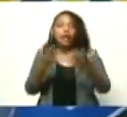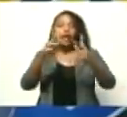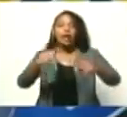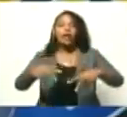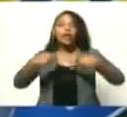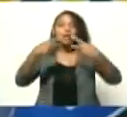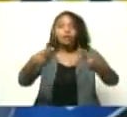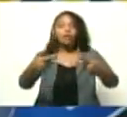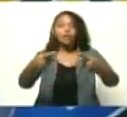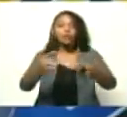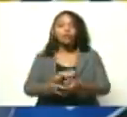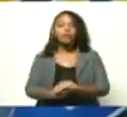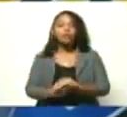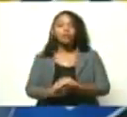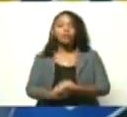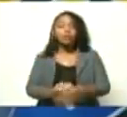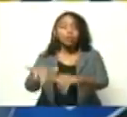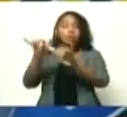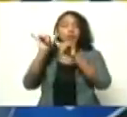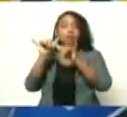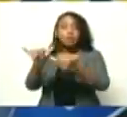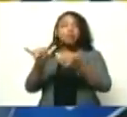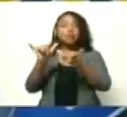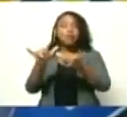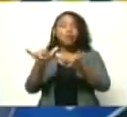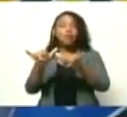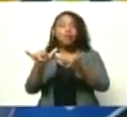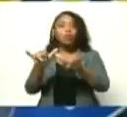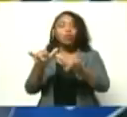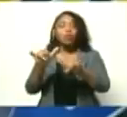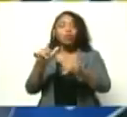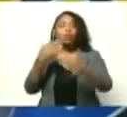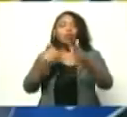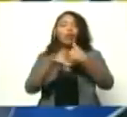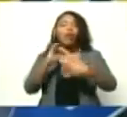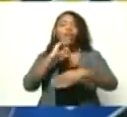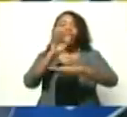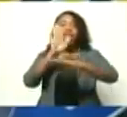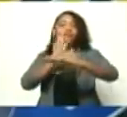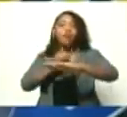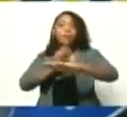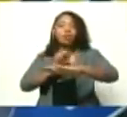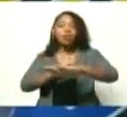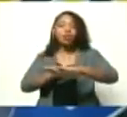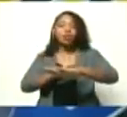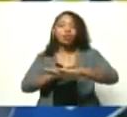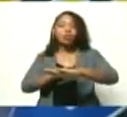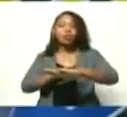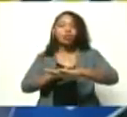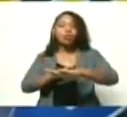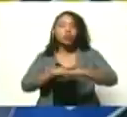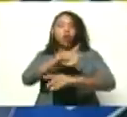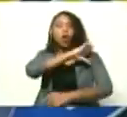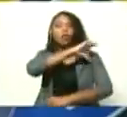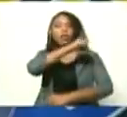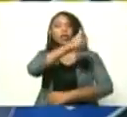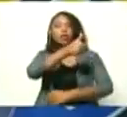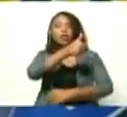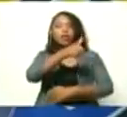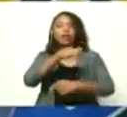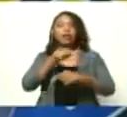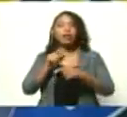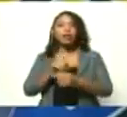referéndum. Asimismo, fueron informados los rectores en